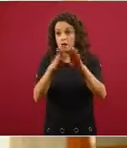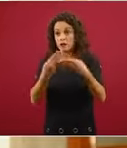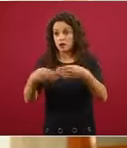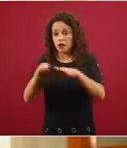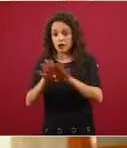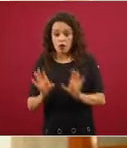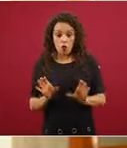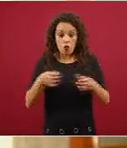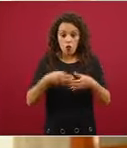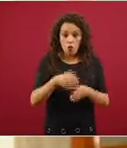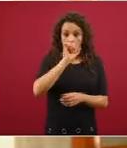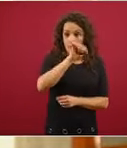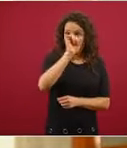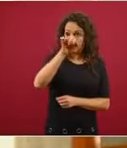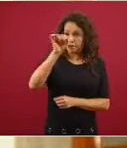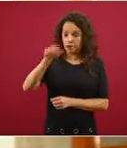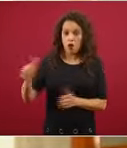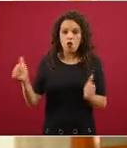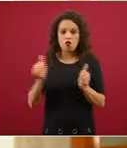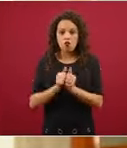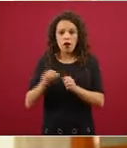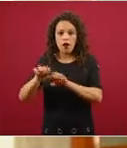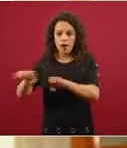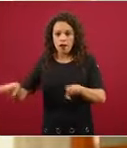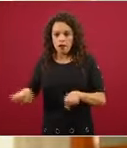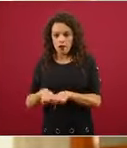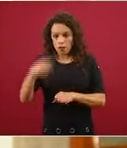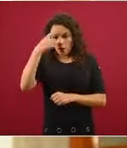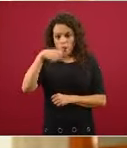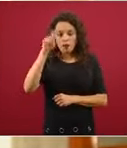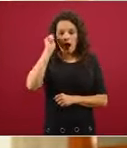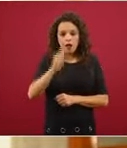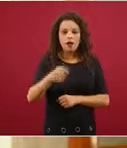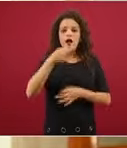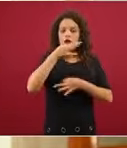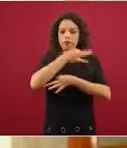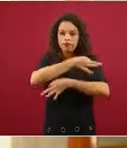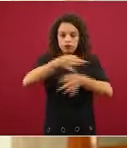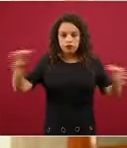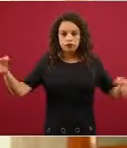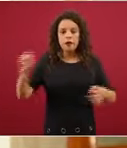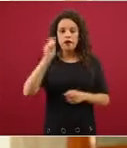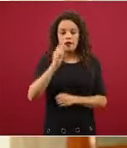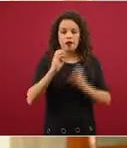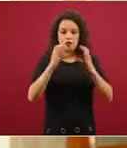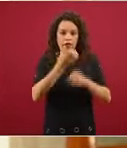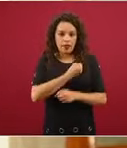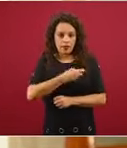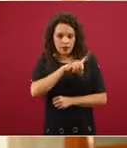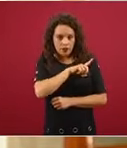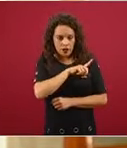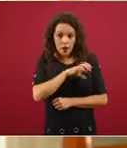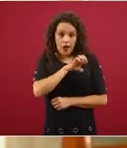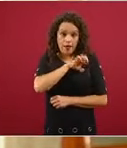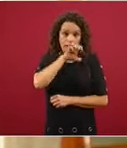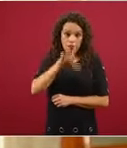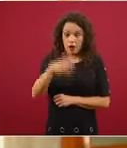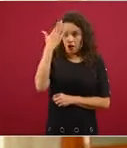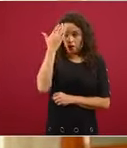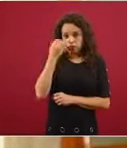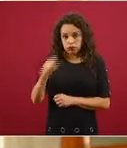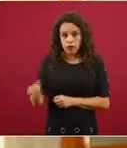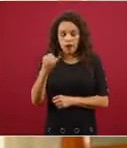con brigadas de promoción de la salud, brigadas especializadas y brigadas de